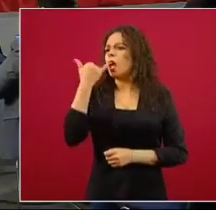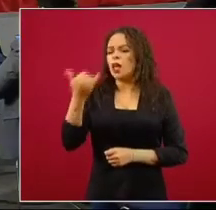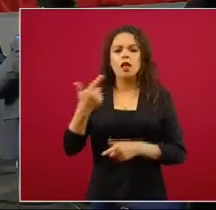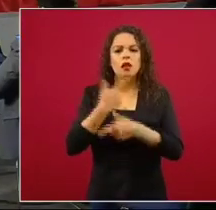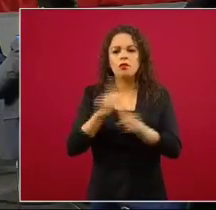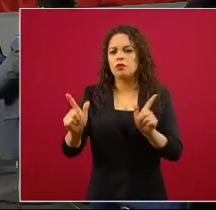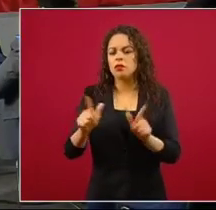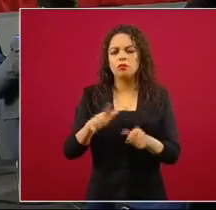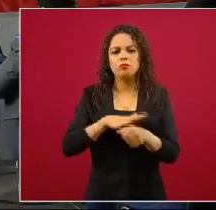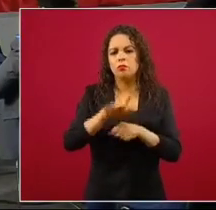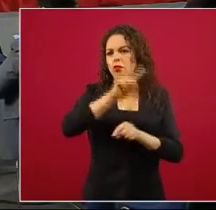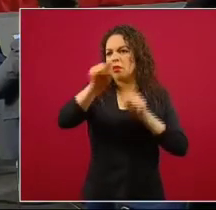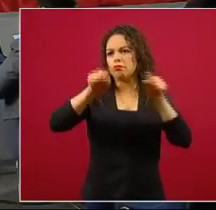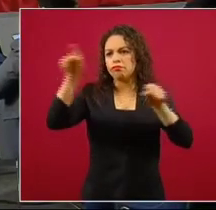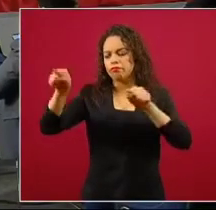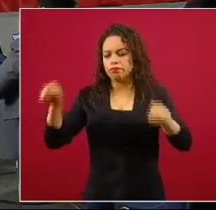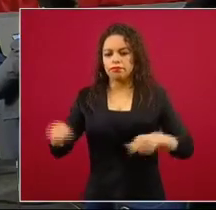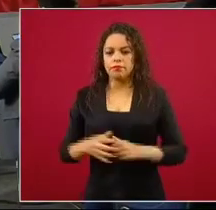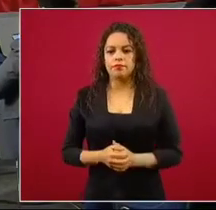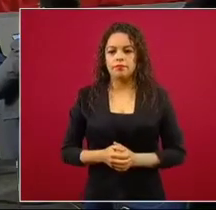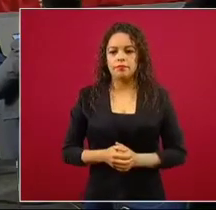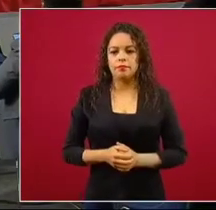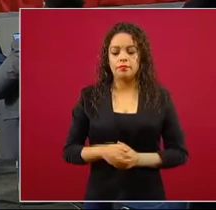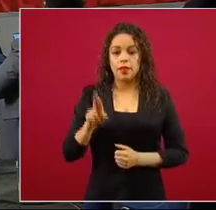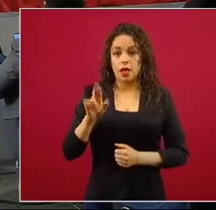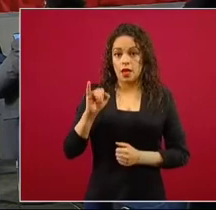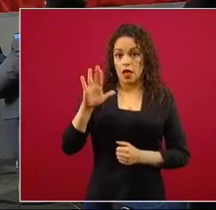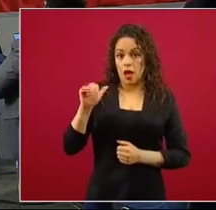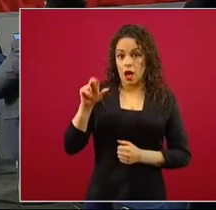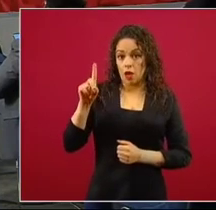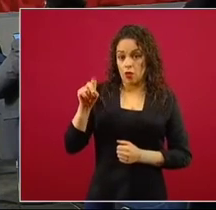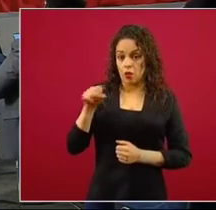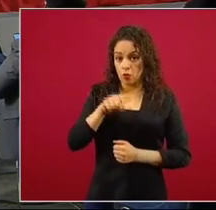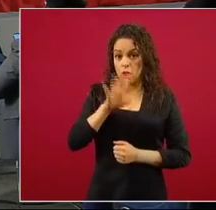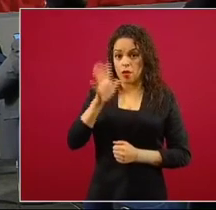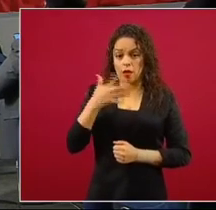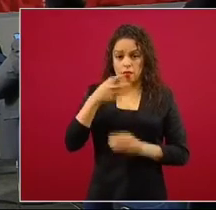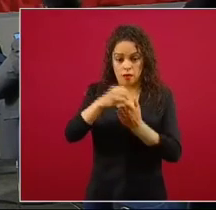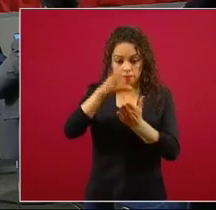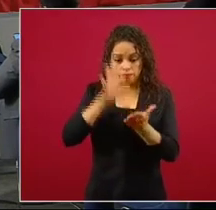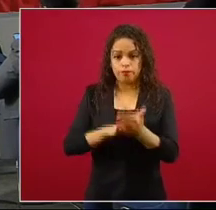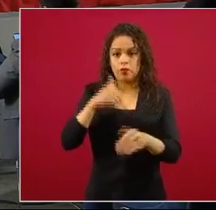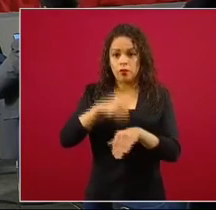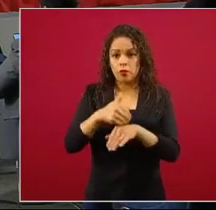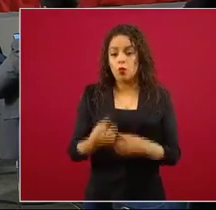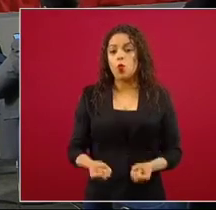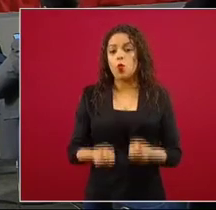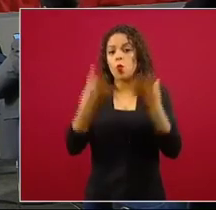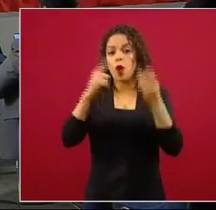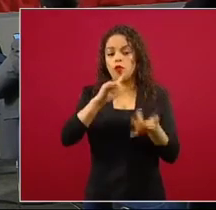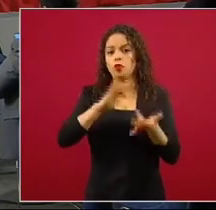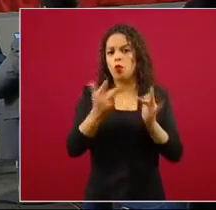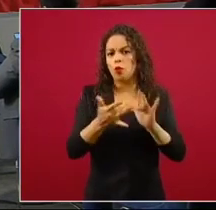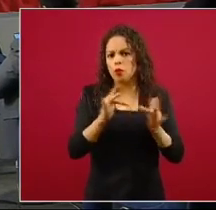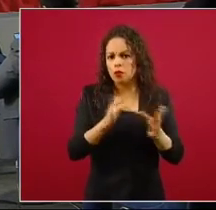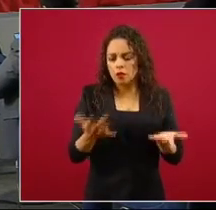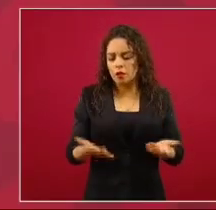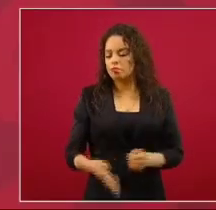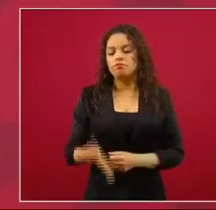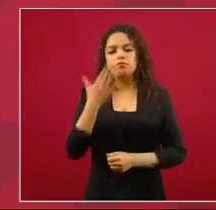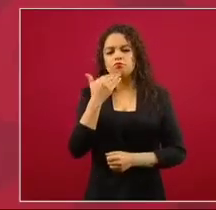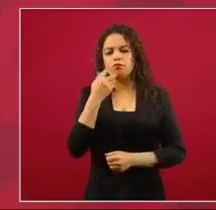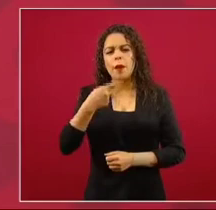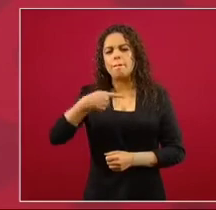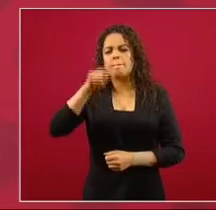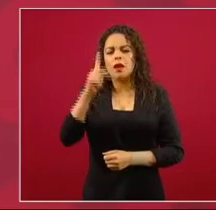hacerse. ¿Tienen el número de contactos que tuvo Ricardo Sheffield o eso no lo van a manejar? No tengo esa información, pero en general fueron muy